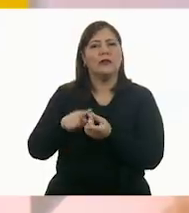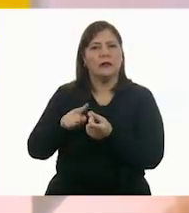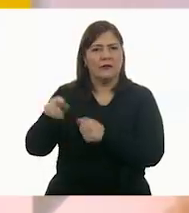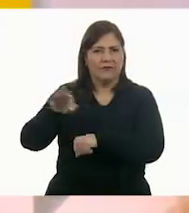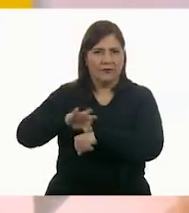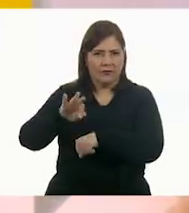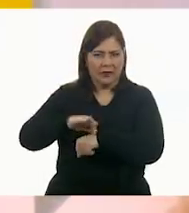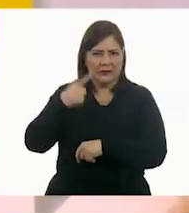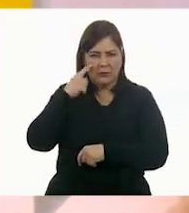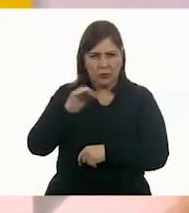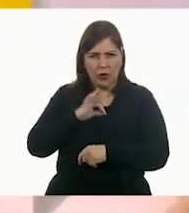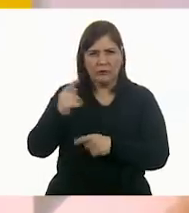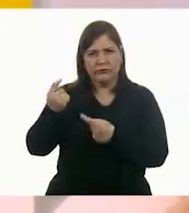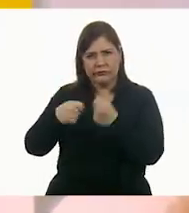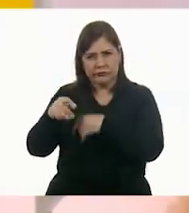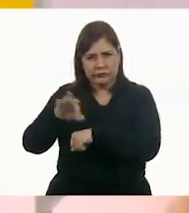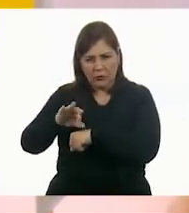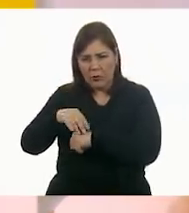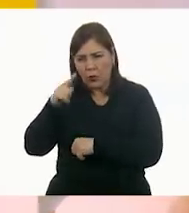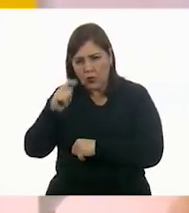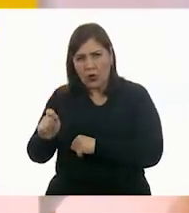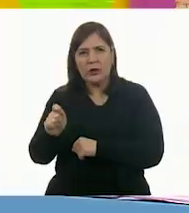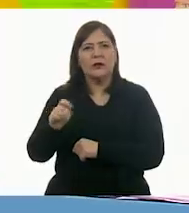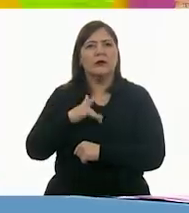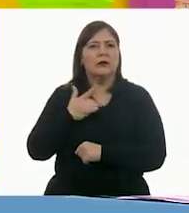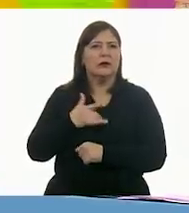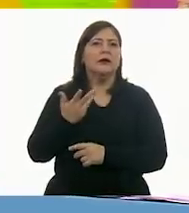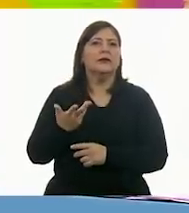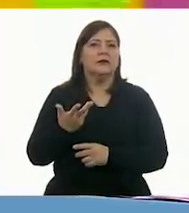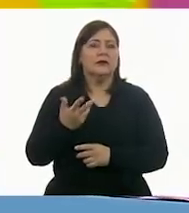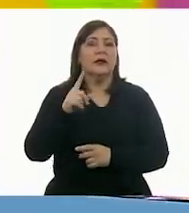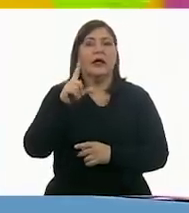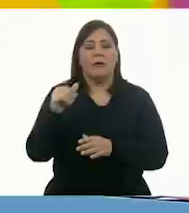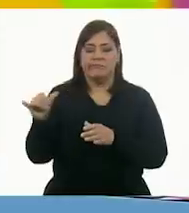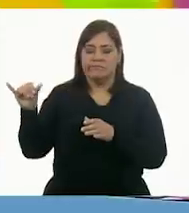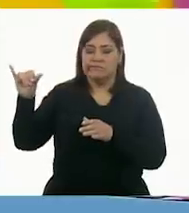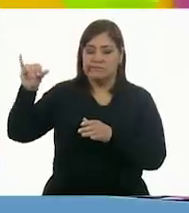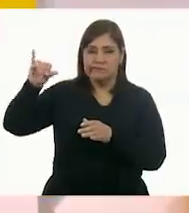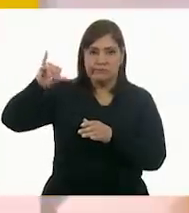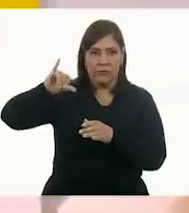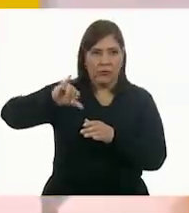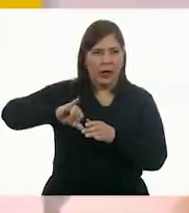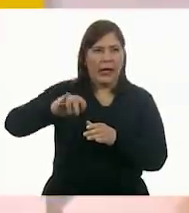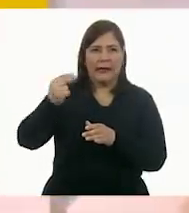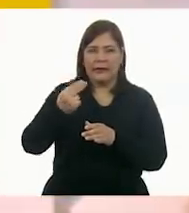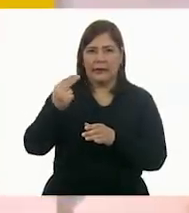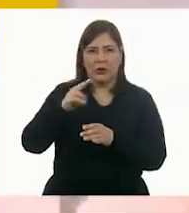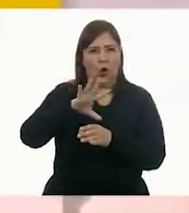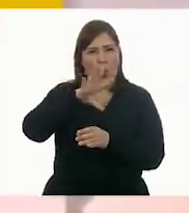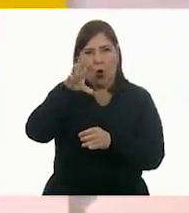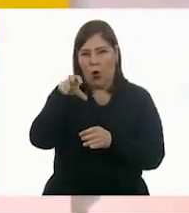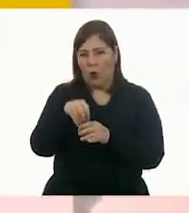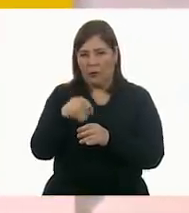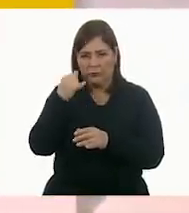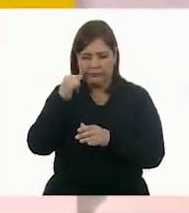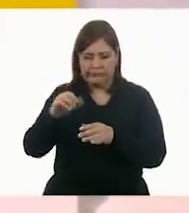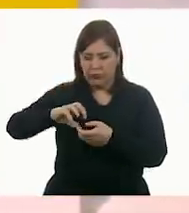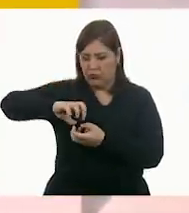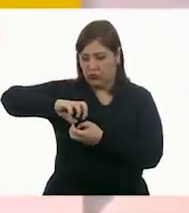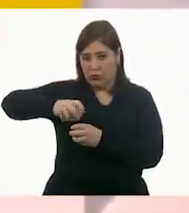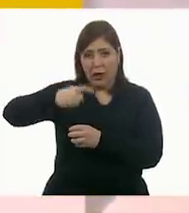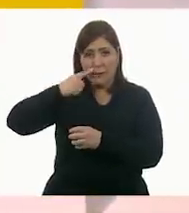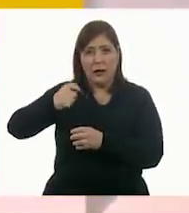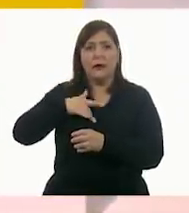toma. Traje una Gracias. Toalla aquí. Entonces, vamos a vaciarle totalmente el botecito. Ábrelo,